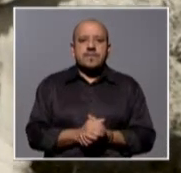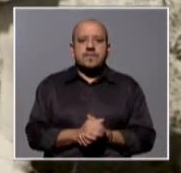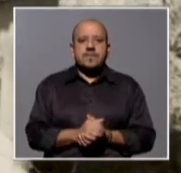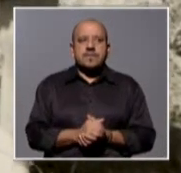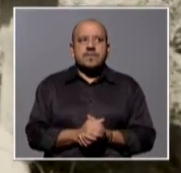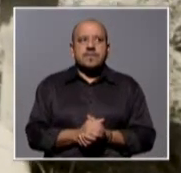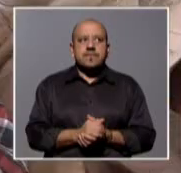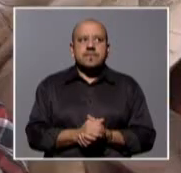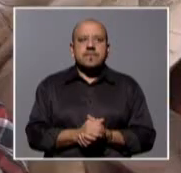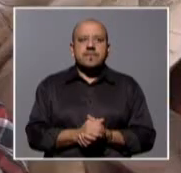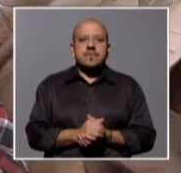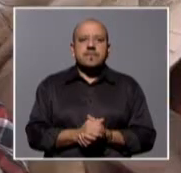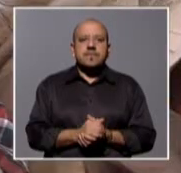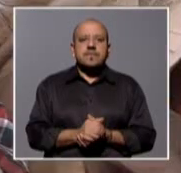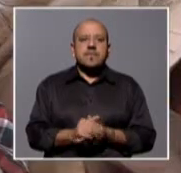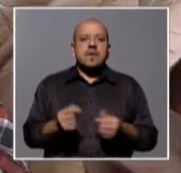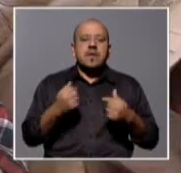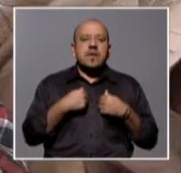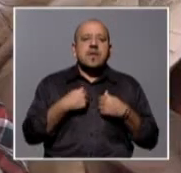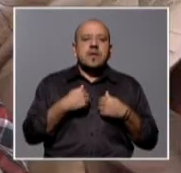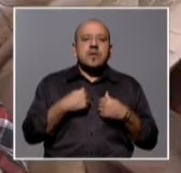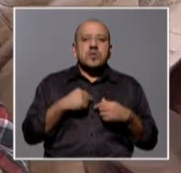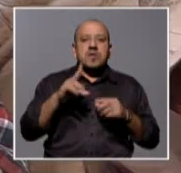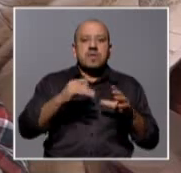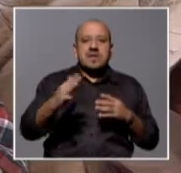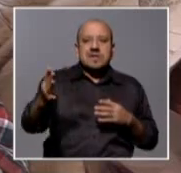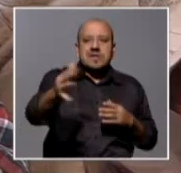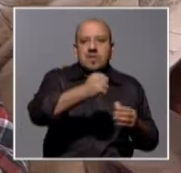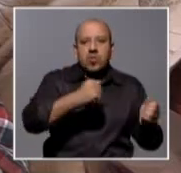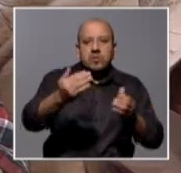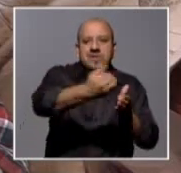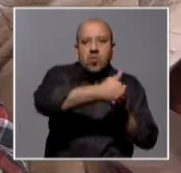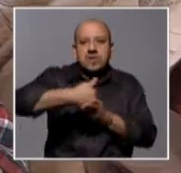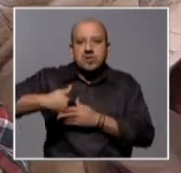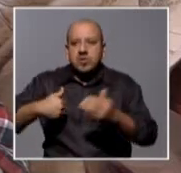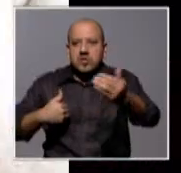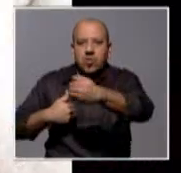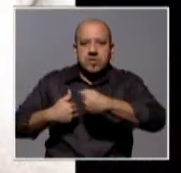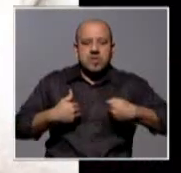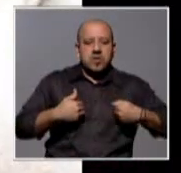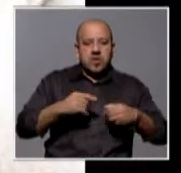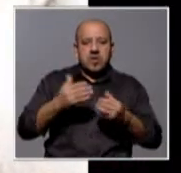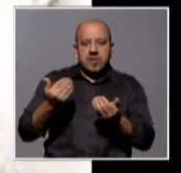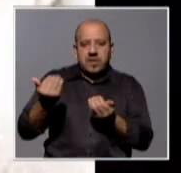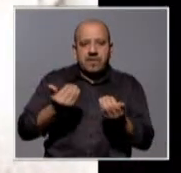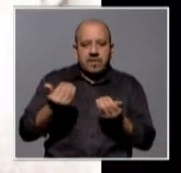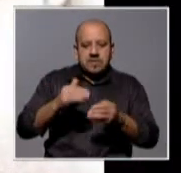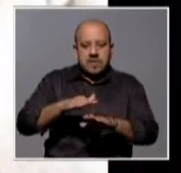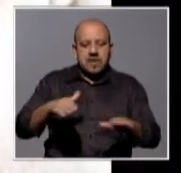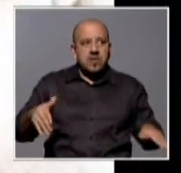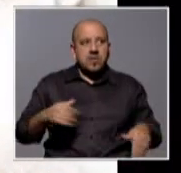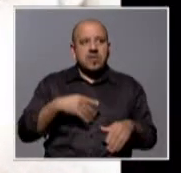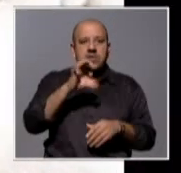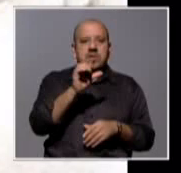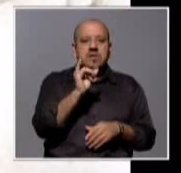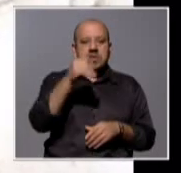Nosotros ya habíamos vivido bastante cerca el secuestro de niños, que fue en el caso de Simón. Había sucedido que habían agarrado a la madre